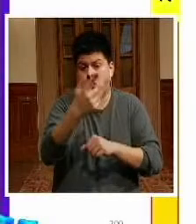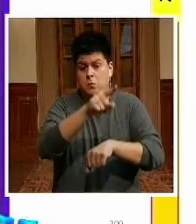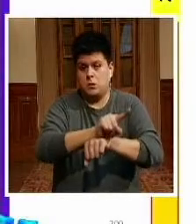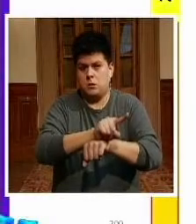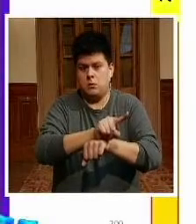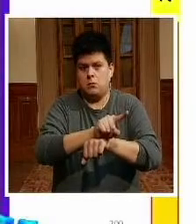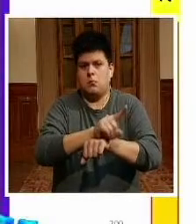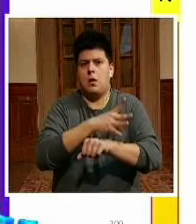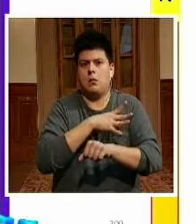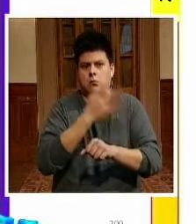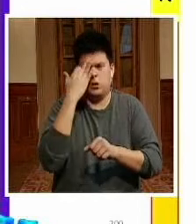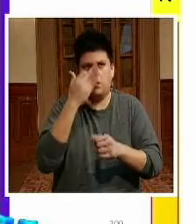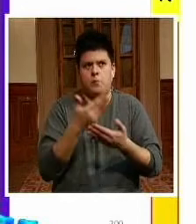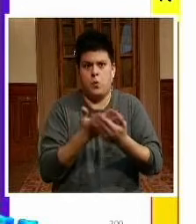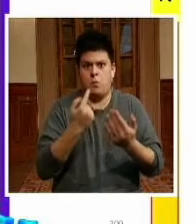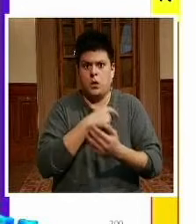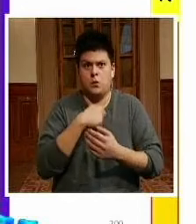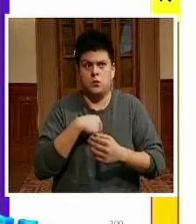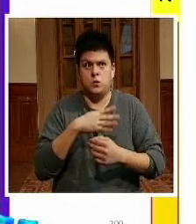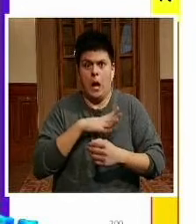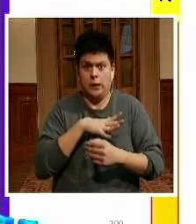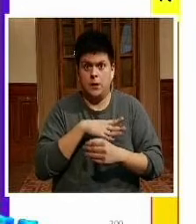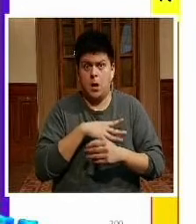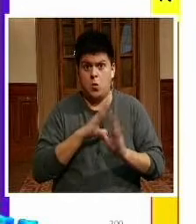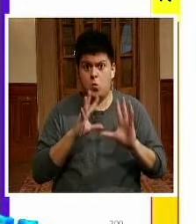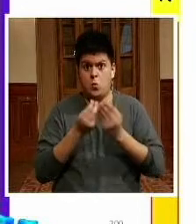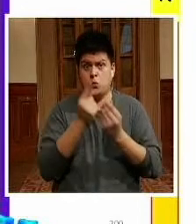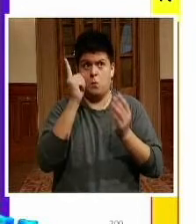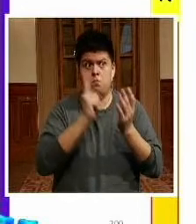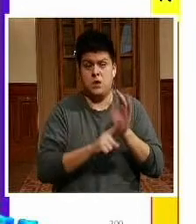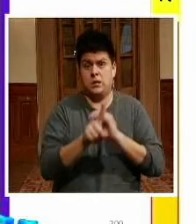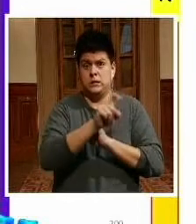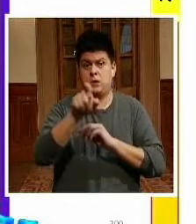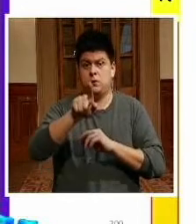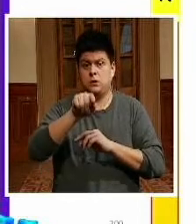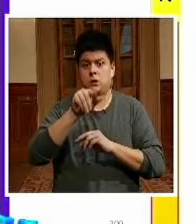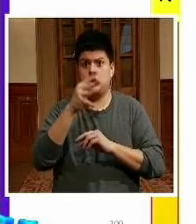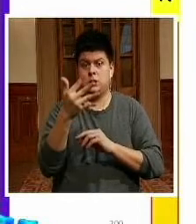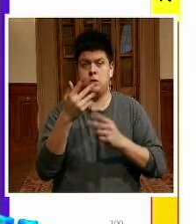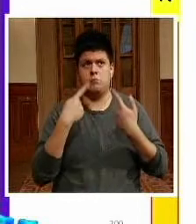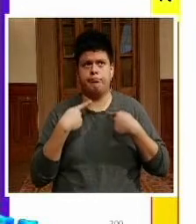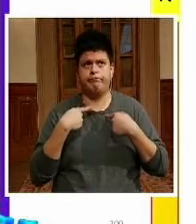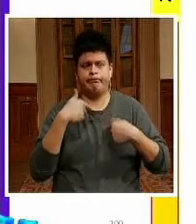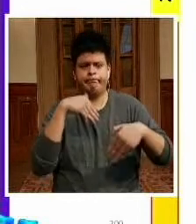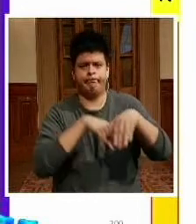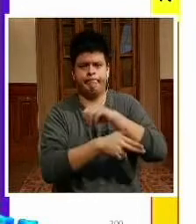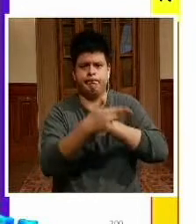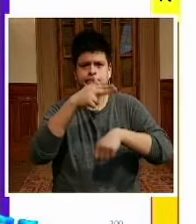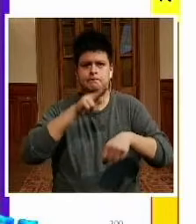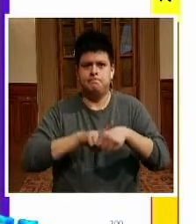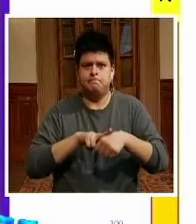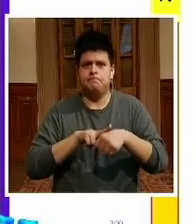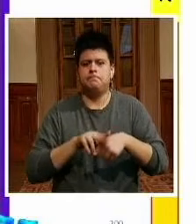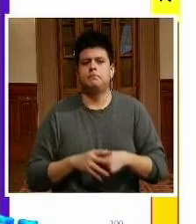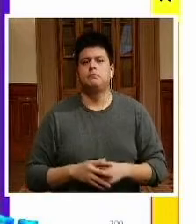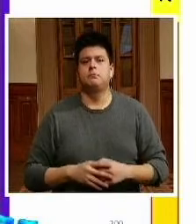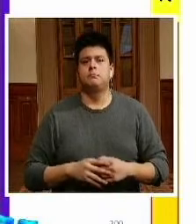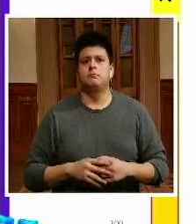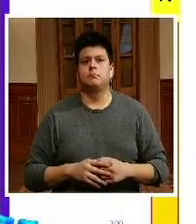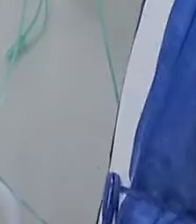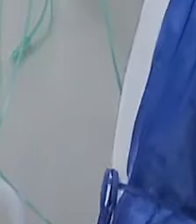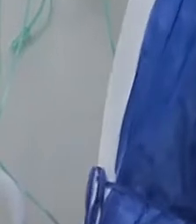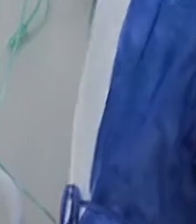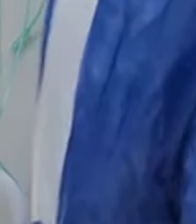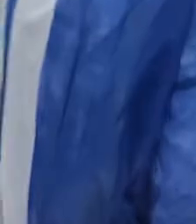tenemos mil 175 pacientes hospitalizados re confirmados y sospechosos